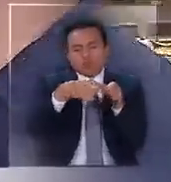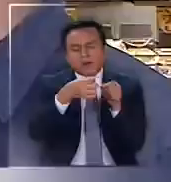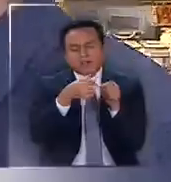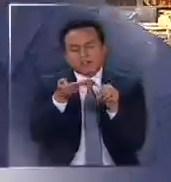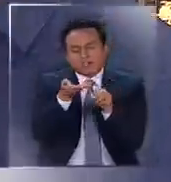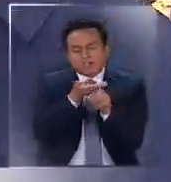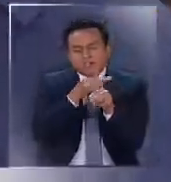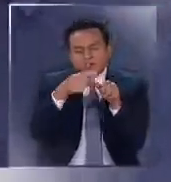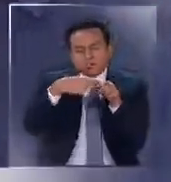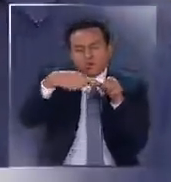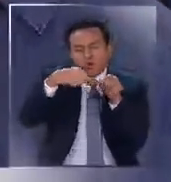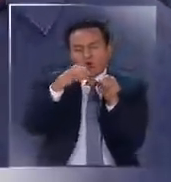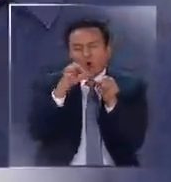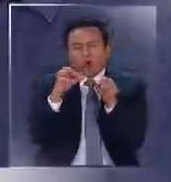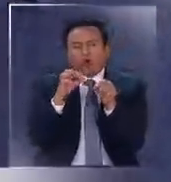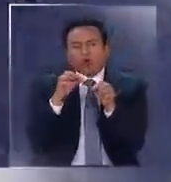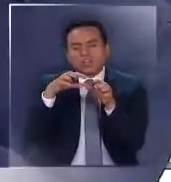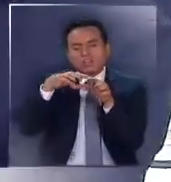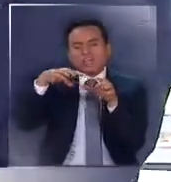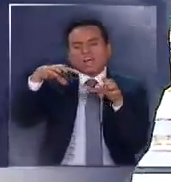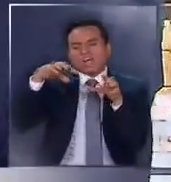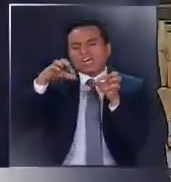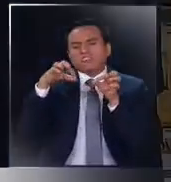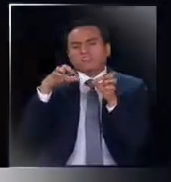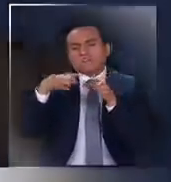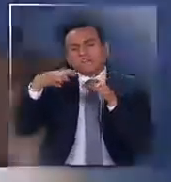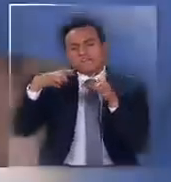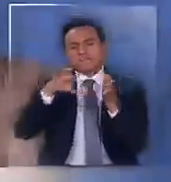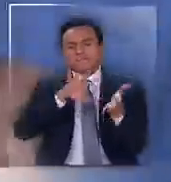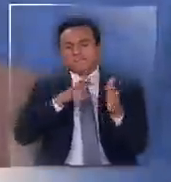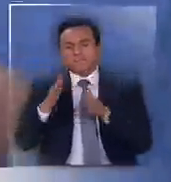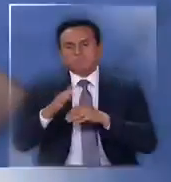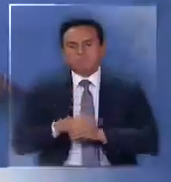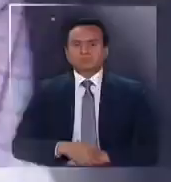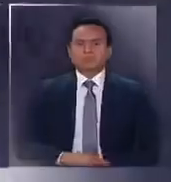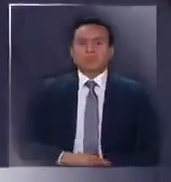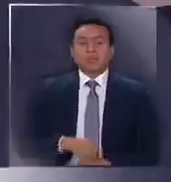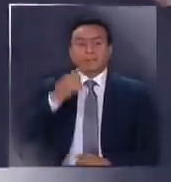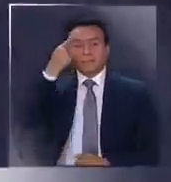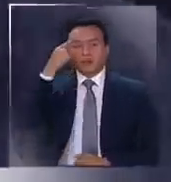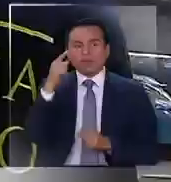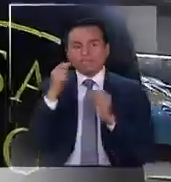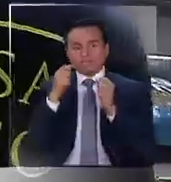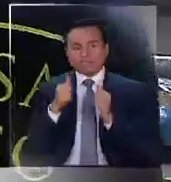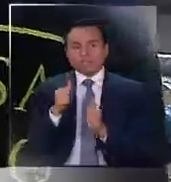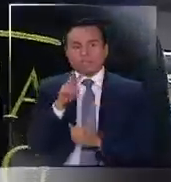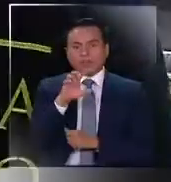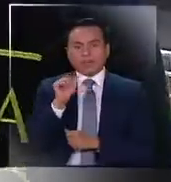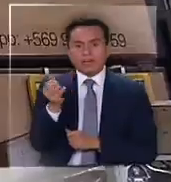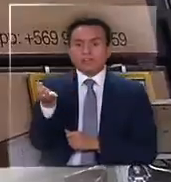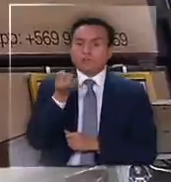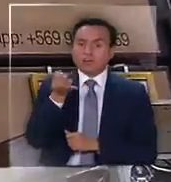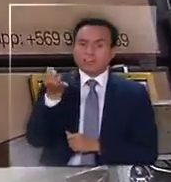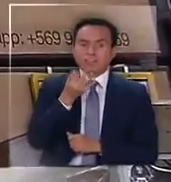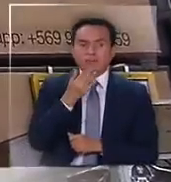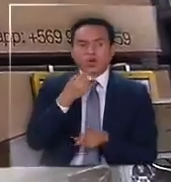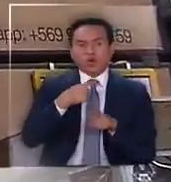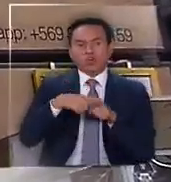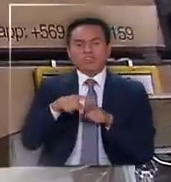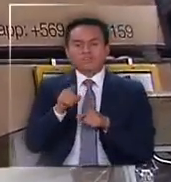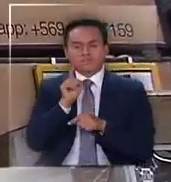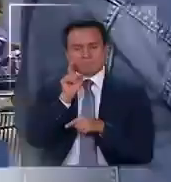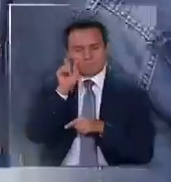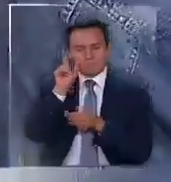cortar el queso, ¿ya? O una laminada de queso más o menos grande. Pero un experto en La Vega también nos cuenta de otra